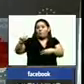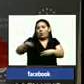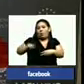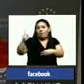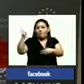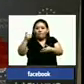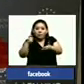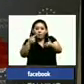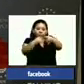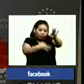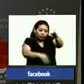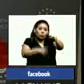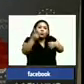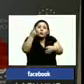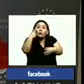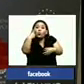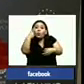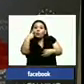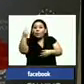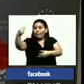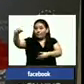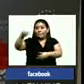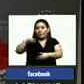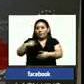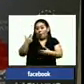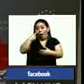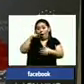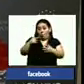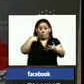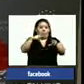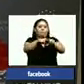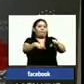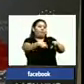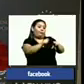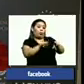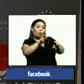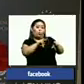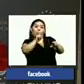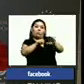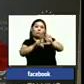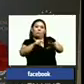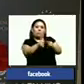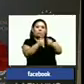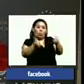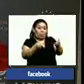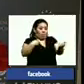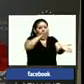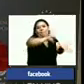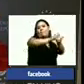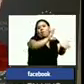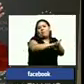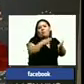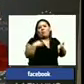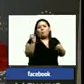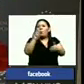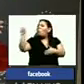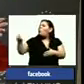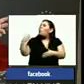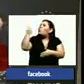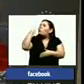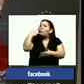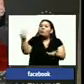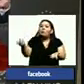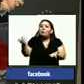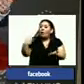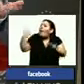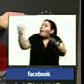declarar de dónde viene ese dinero. Entonces si vienen de repente y dan un cheque de 2.7 millones para saldar la deuda, lo primero que les vamos a preguntar